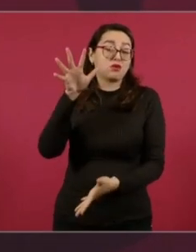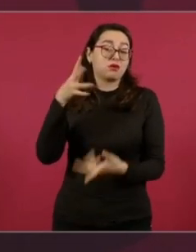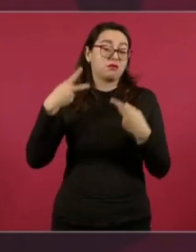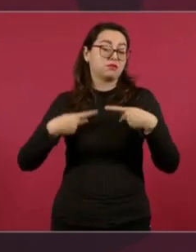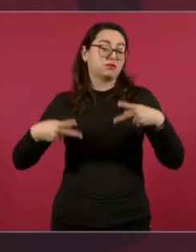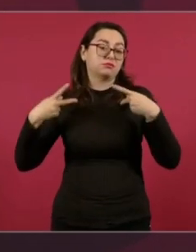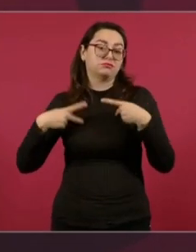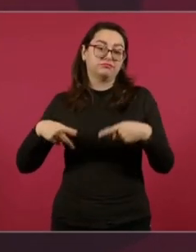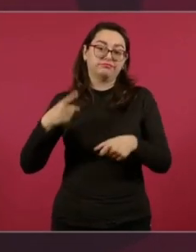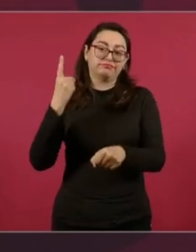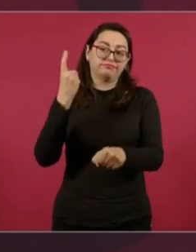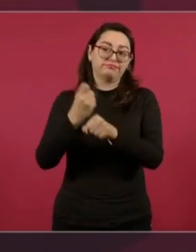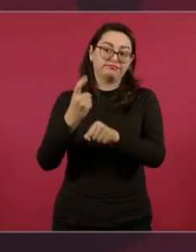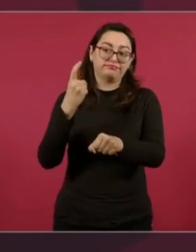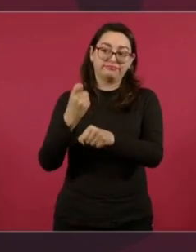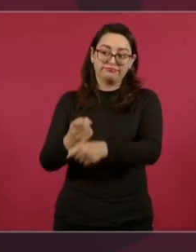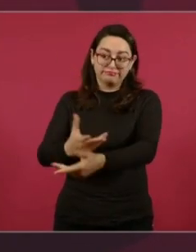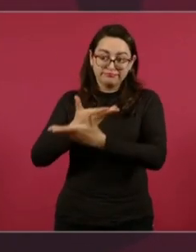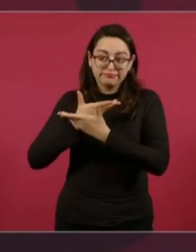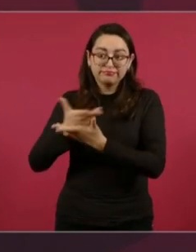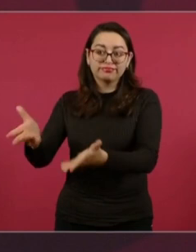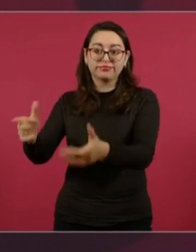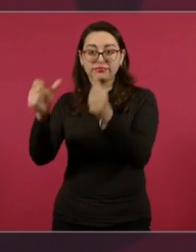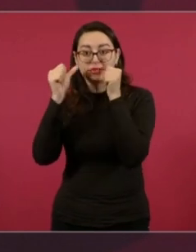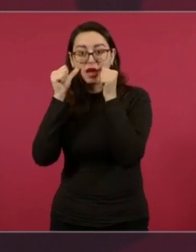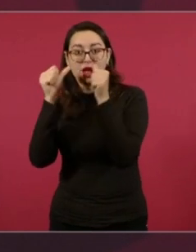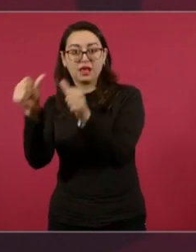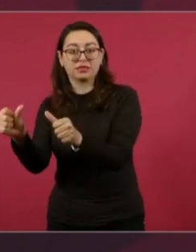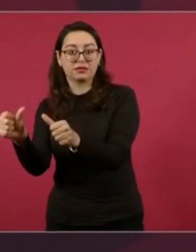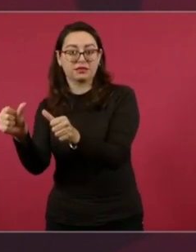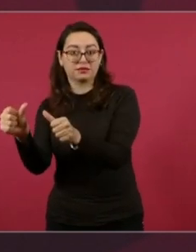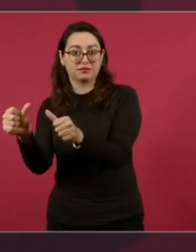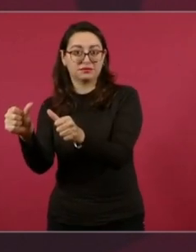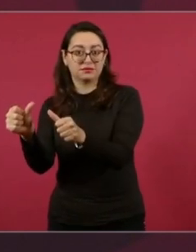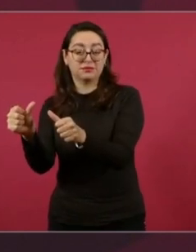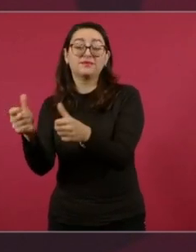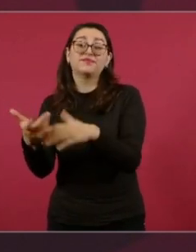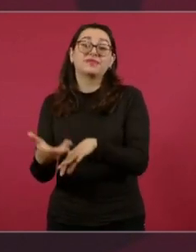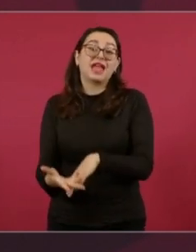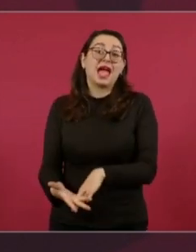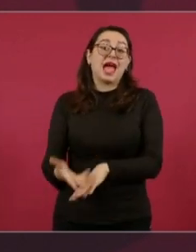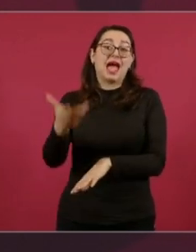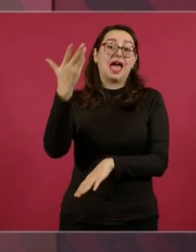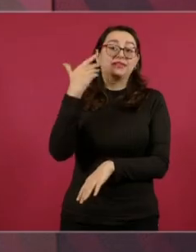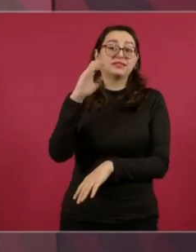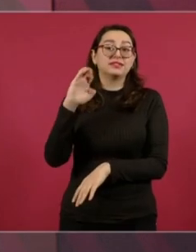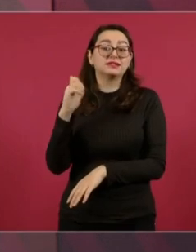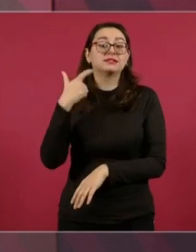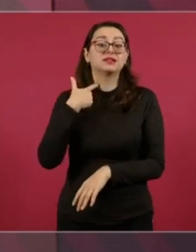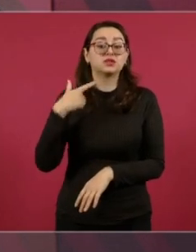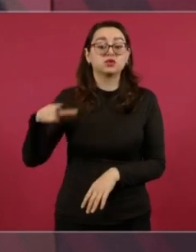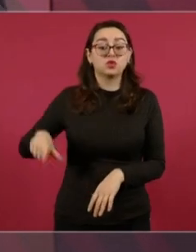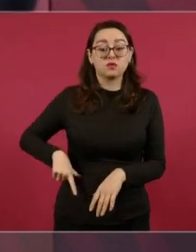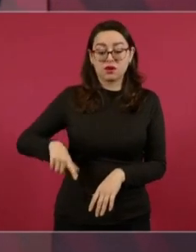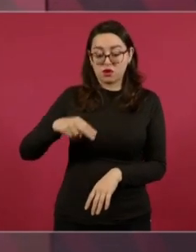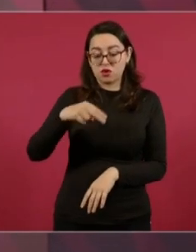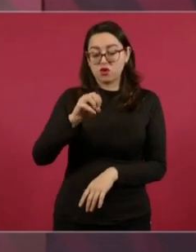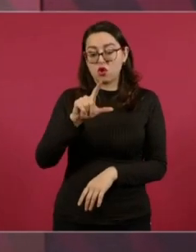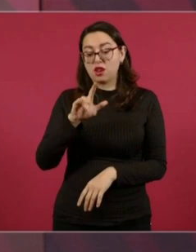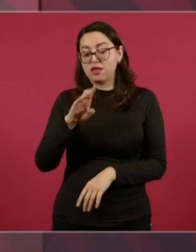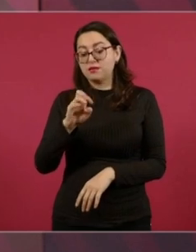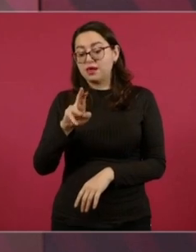Antes el modelo neoliberal partía de